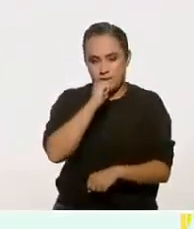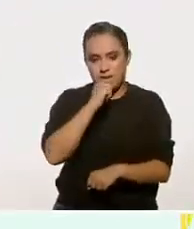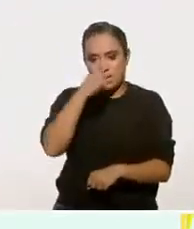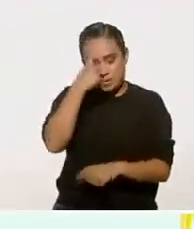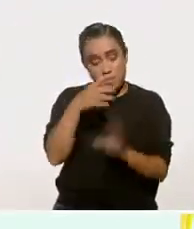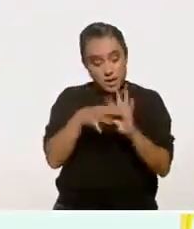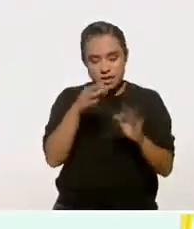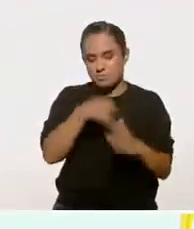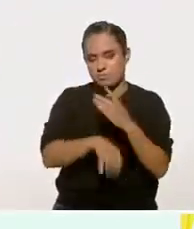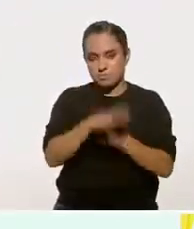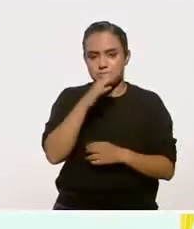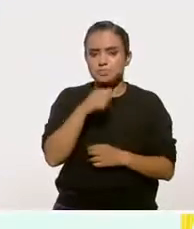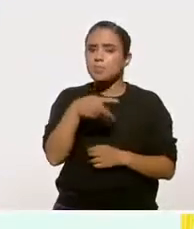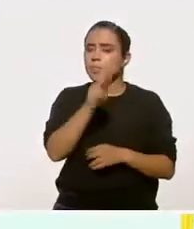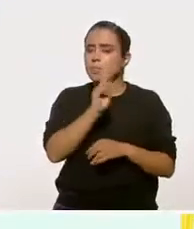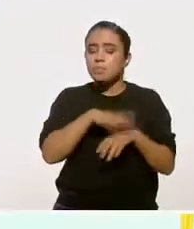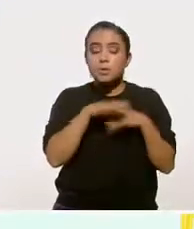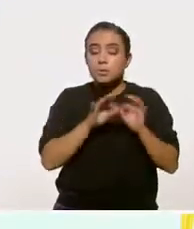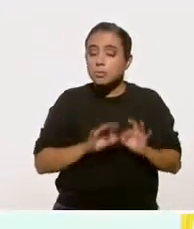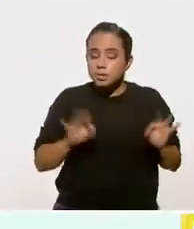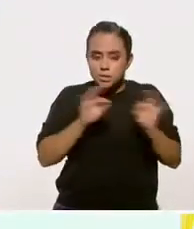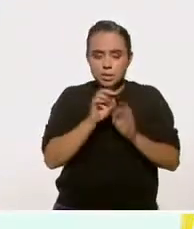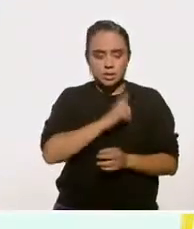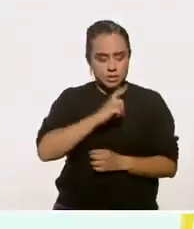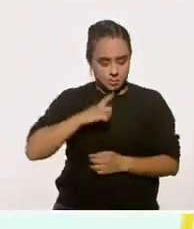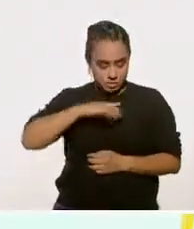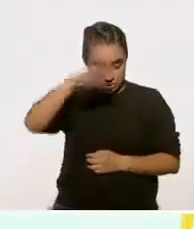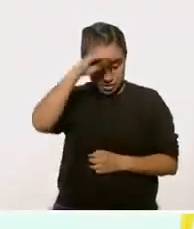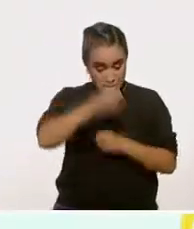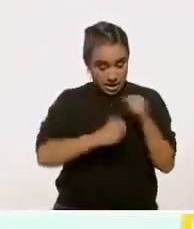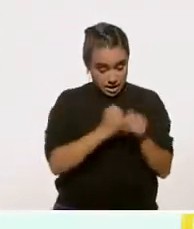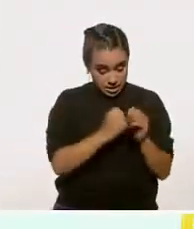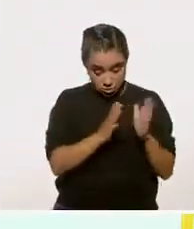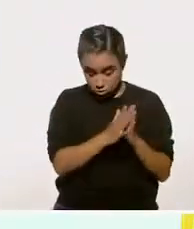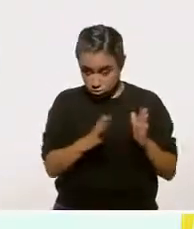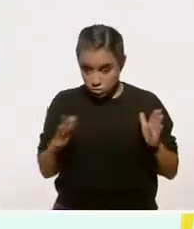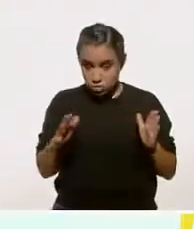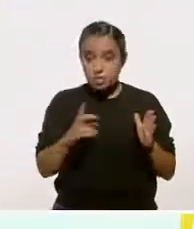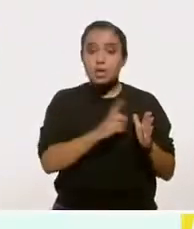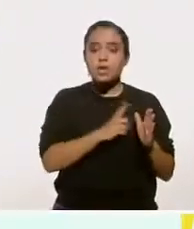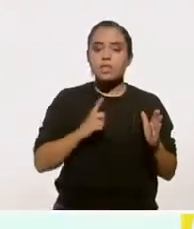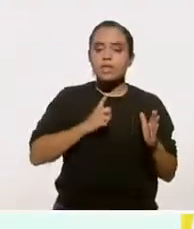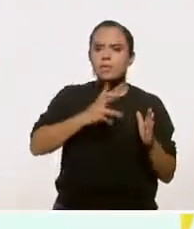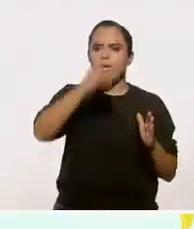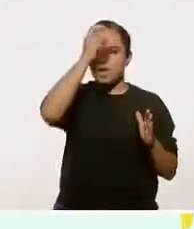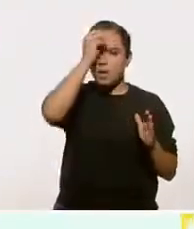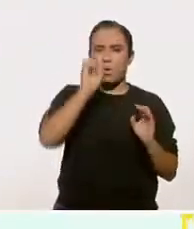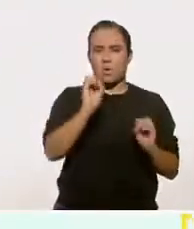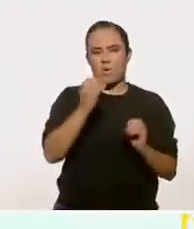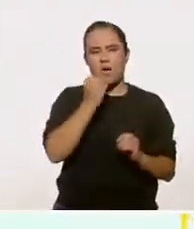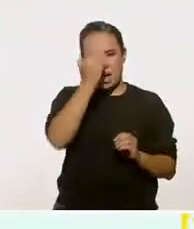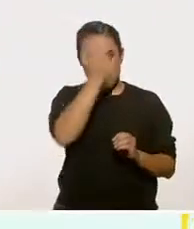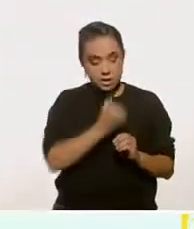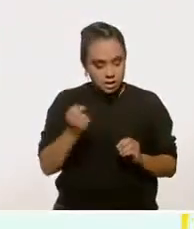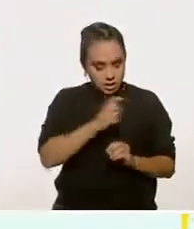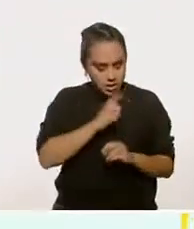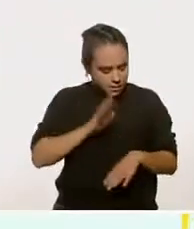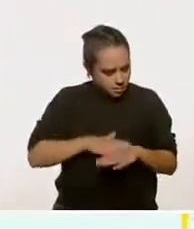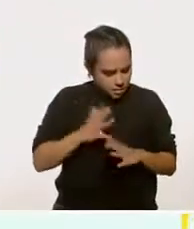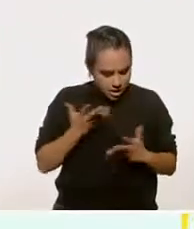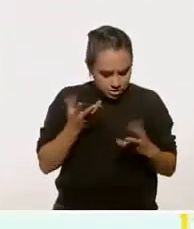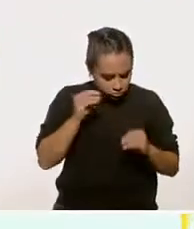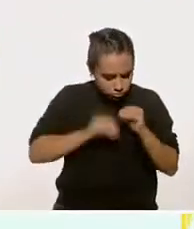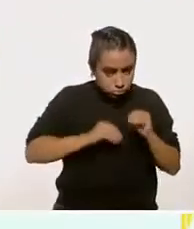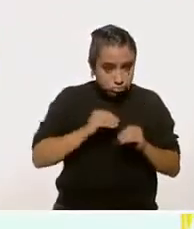sobre ellos. Lo que es importante pensar es que de esta edad lo que se tiene que aprender o las habilidades que se tienen que desarrollar